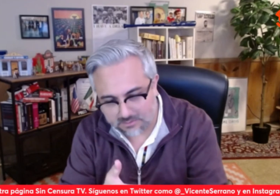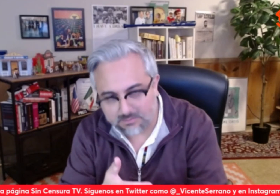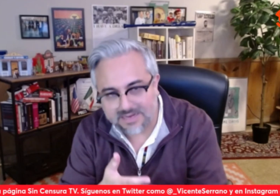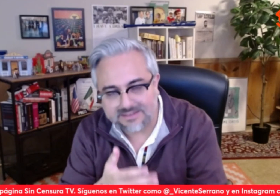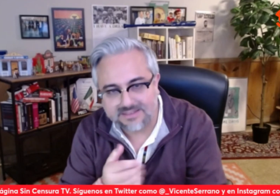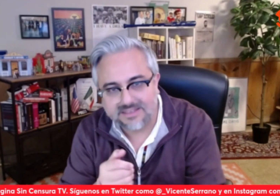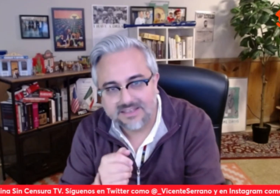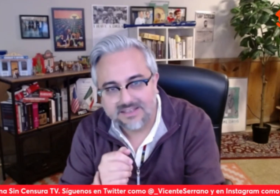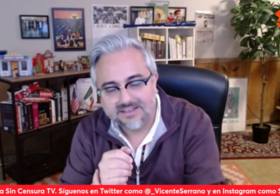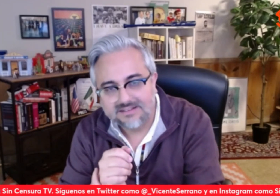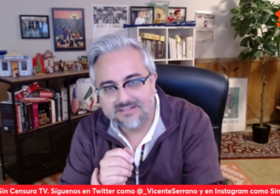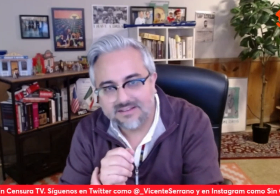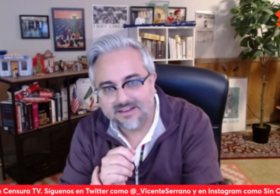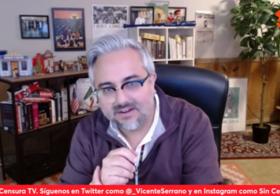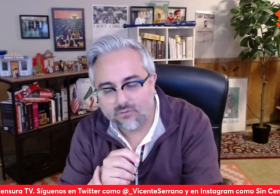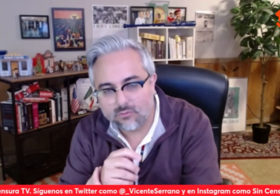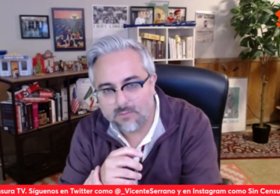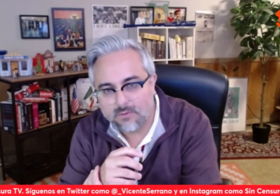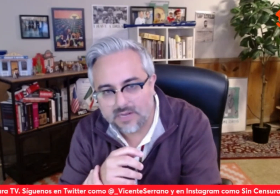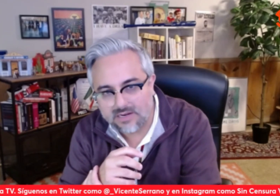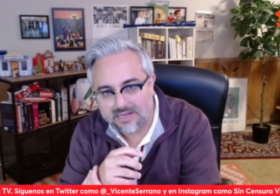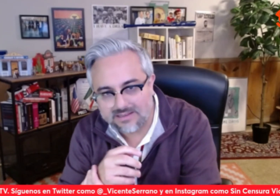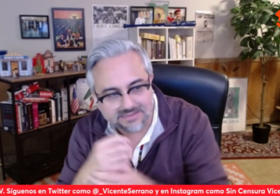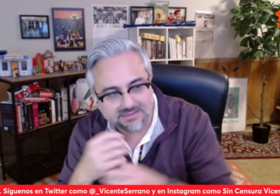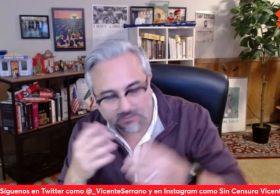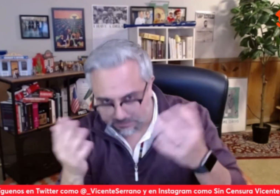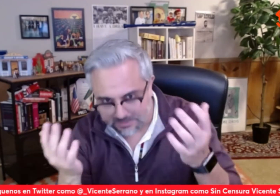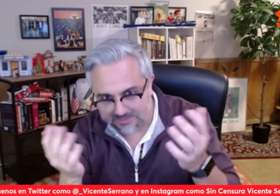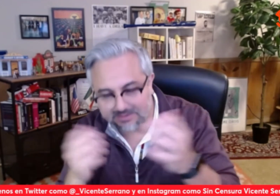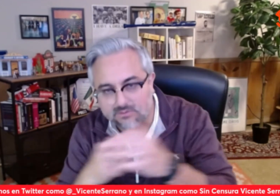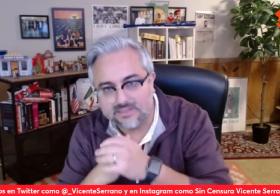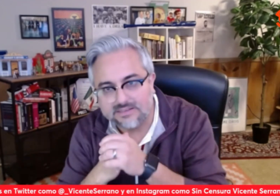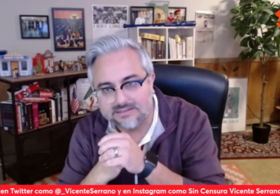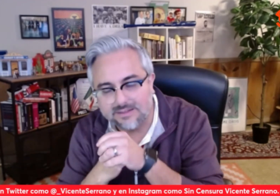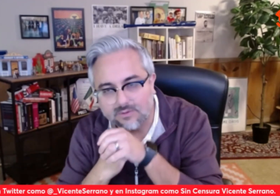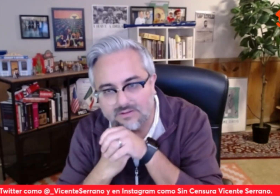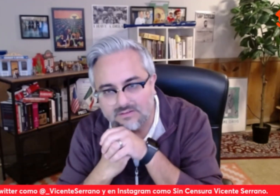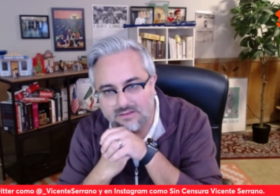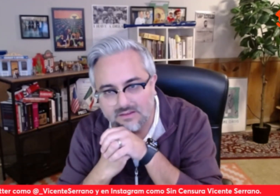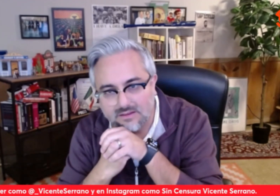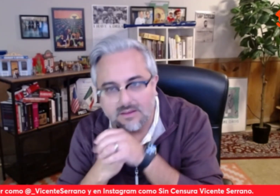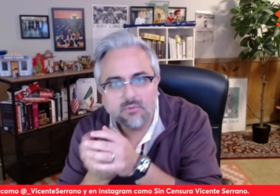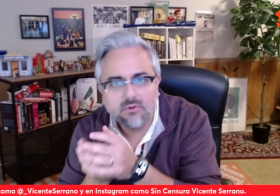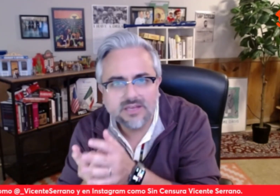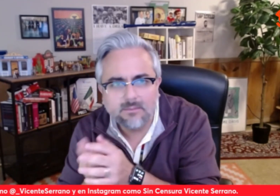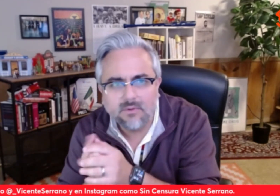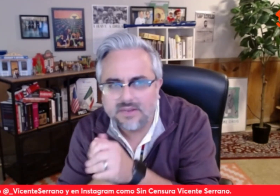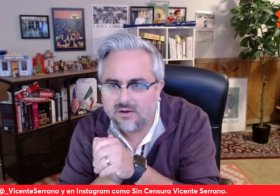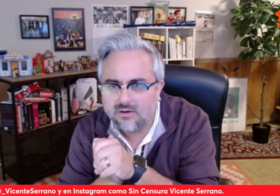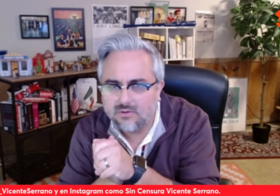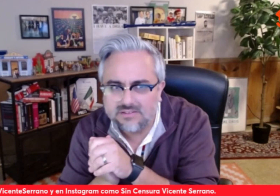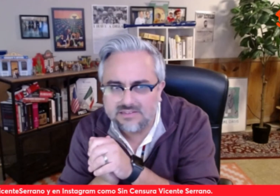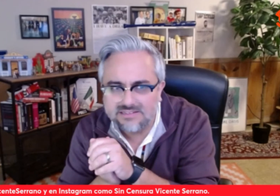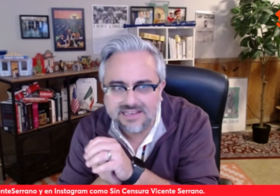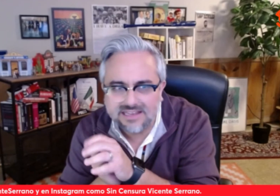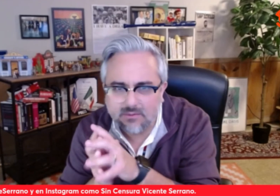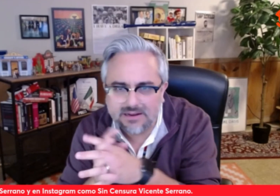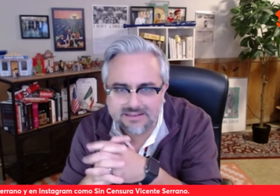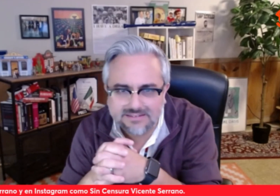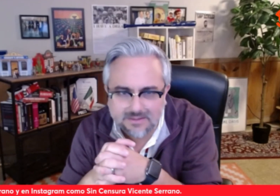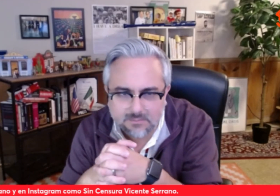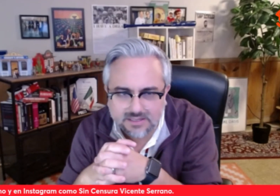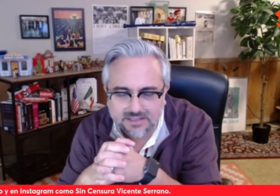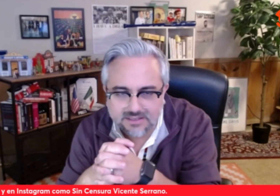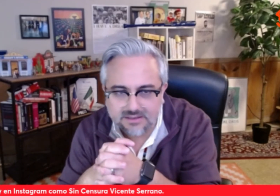mi parte, se reformó al Poder Legislativo de parte de los legisladores, ¿por qué el Poder Judicial se queda igual